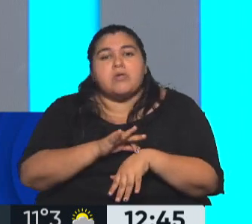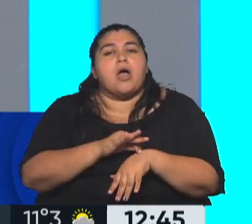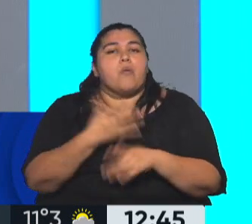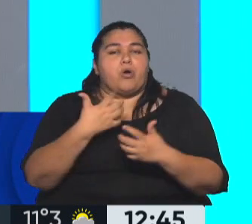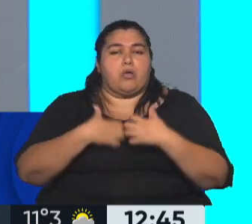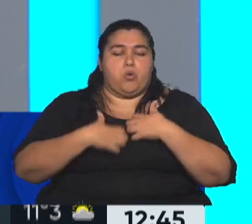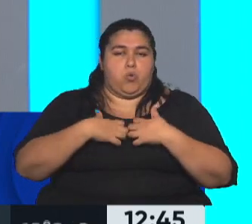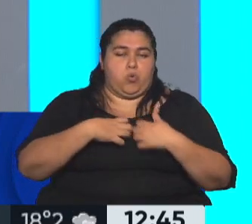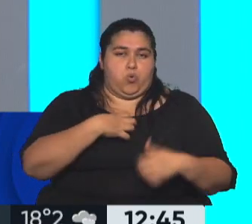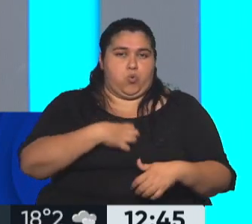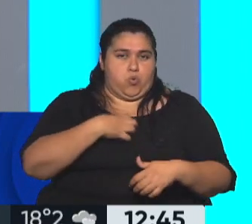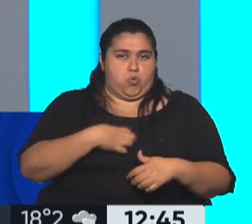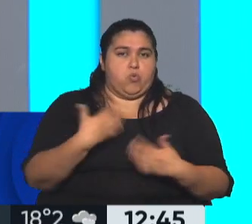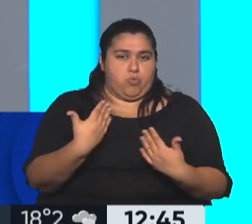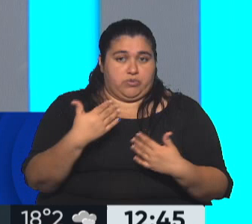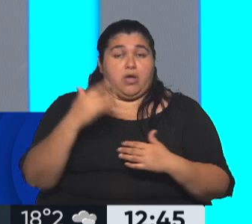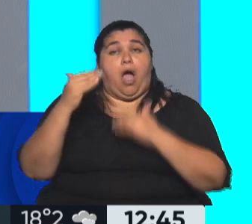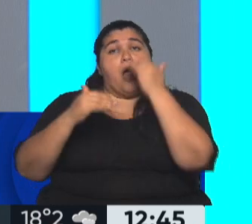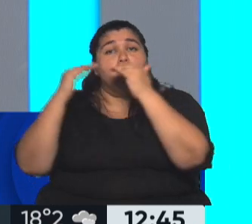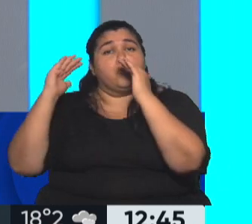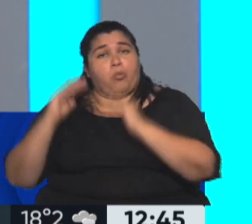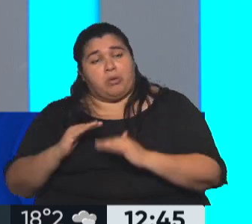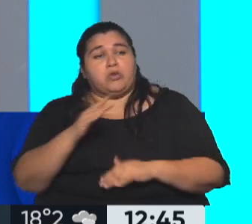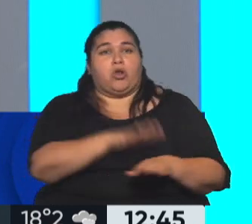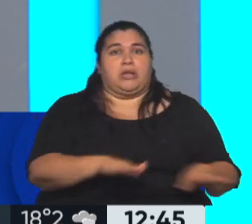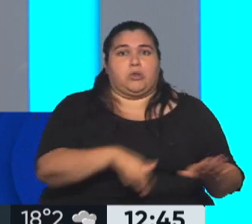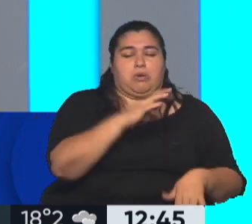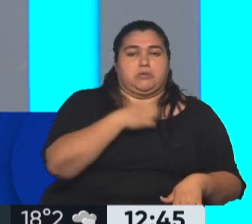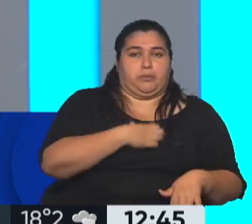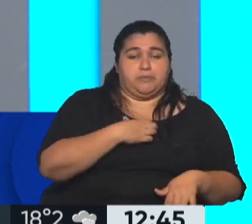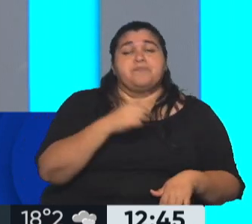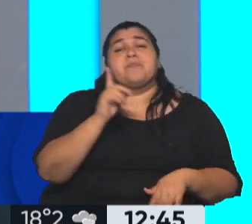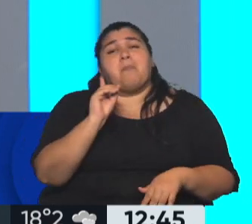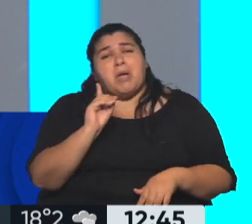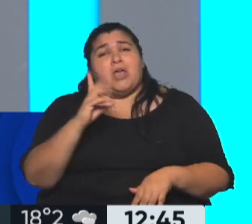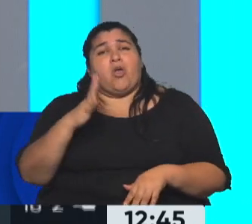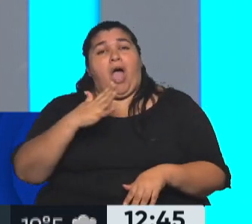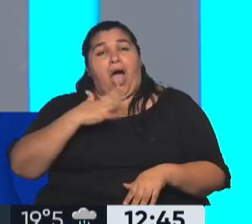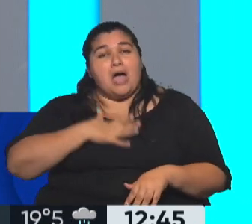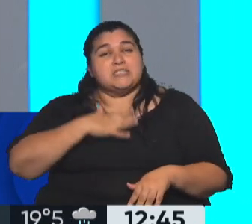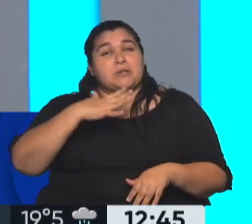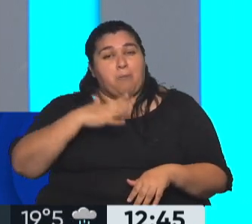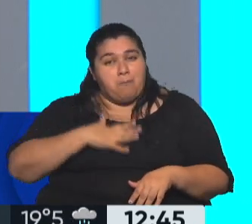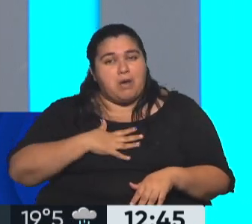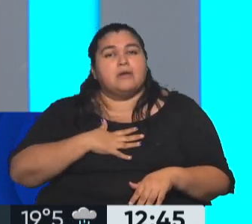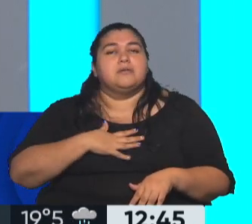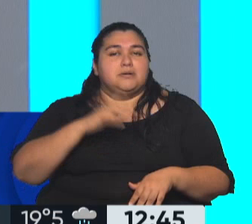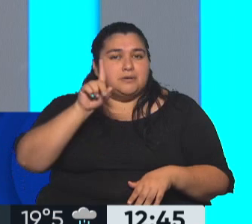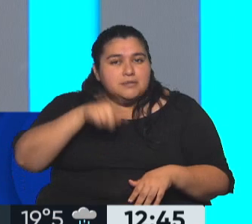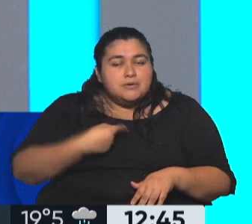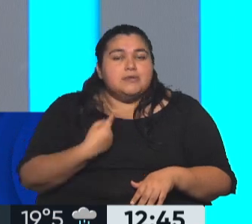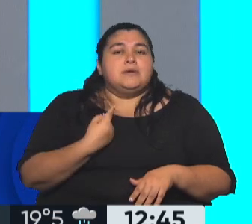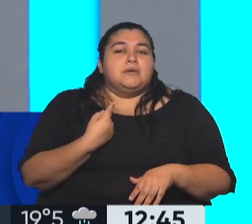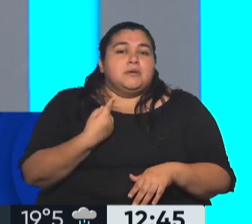bronquial, los niños sobre todo, claro, los adultos menos. Pero hay que reconocer que el asma no puede iniciarse en la vida,